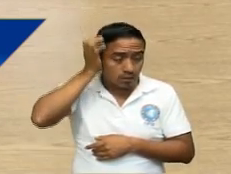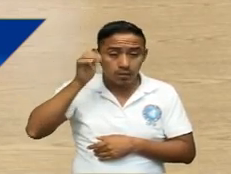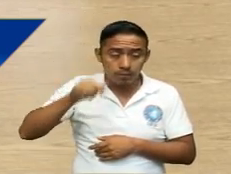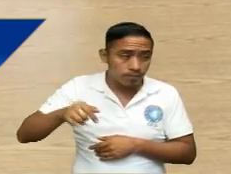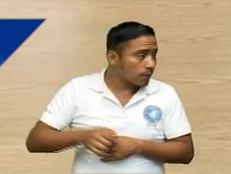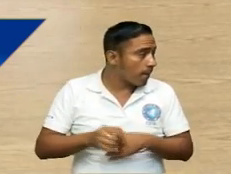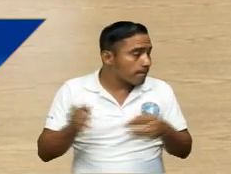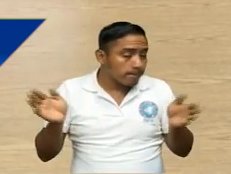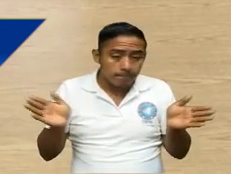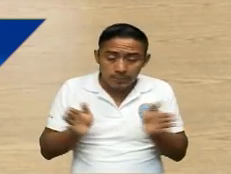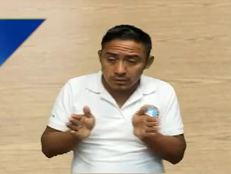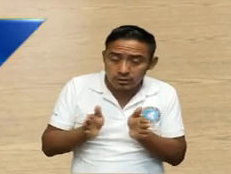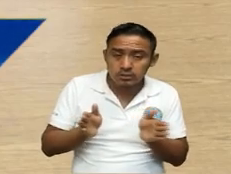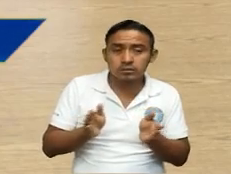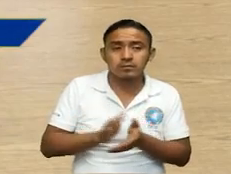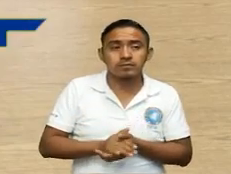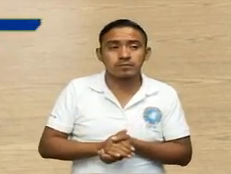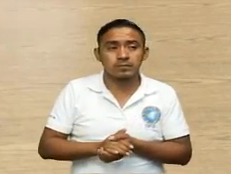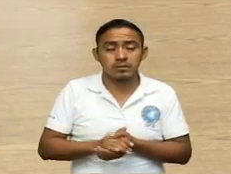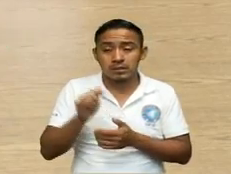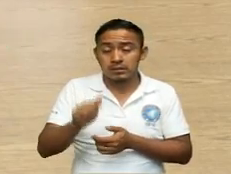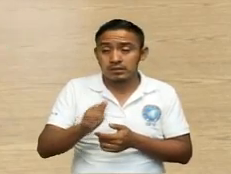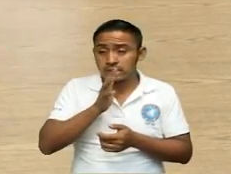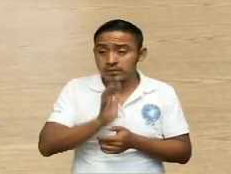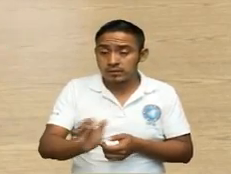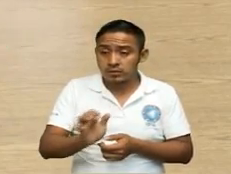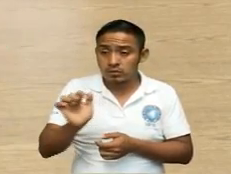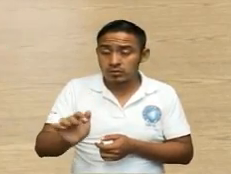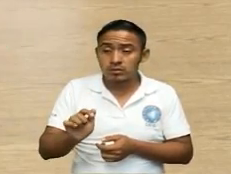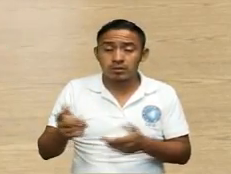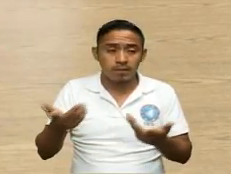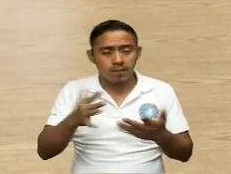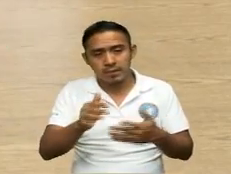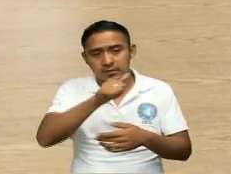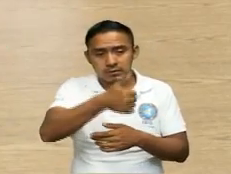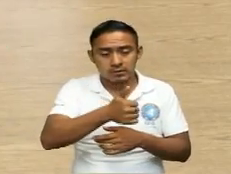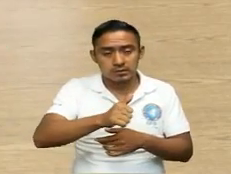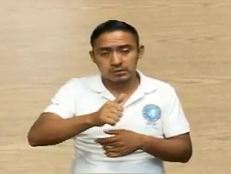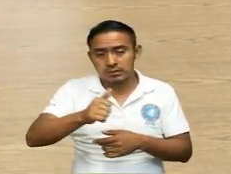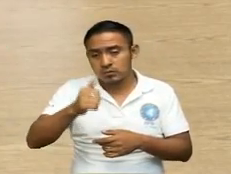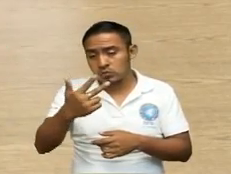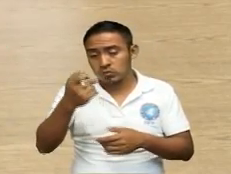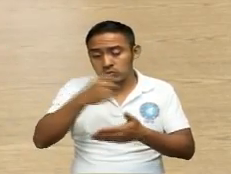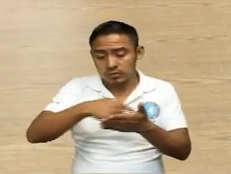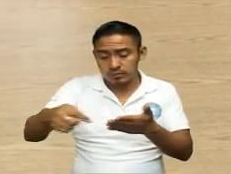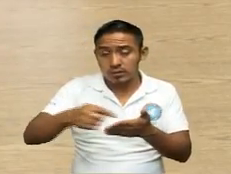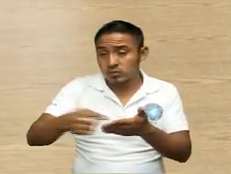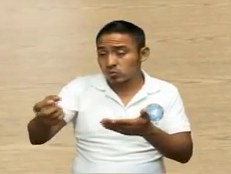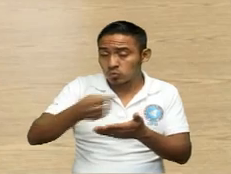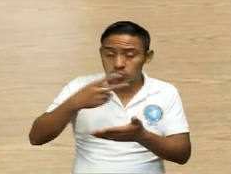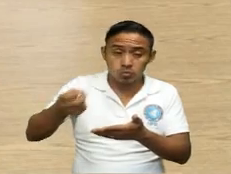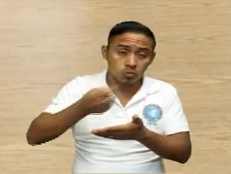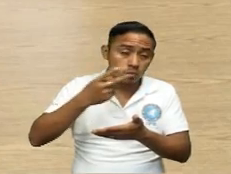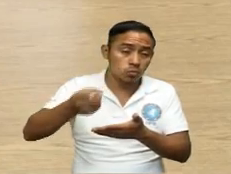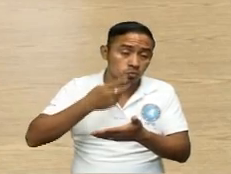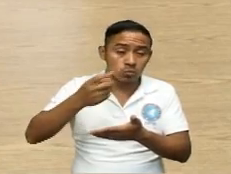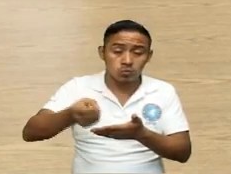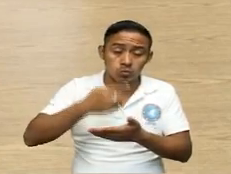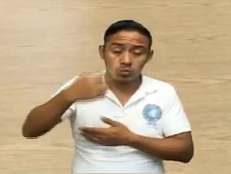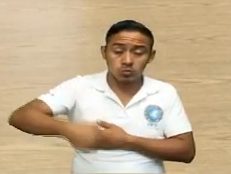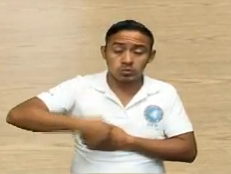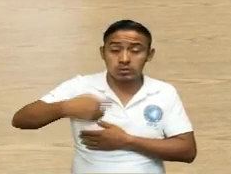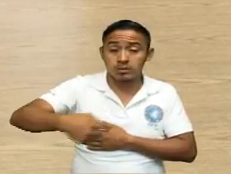plaquita pequeña y eso, el tratamiento de ese paciente tiene que ser por lo menos de 6 a 8 semanas de tratamiento tomado, todos los días, diarios.